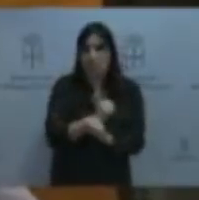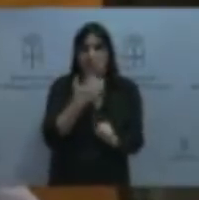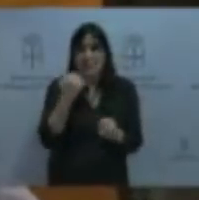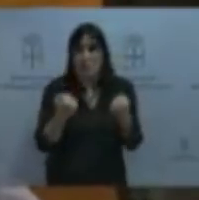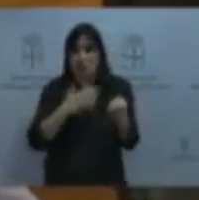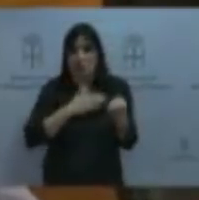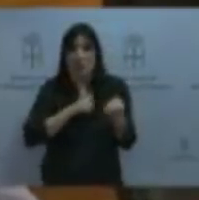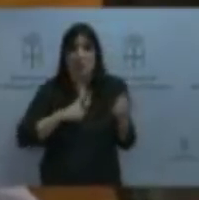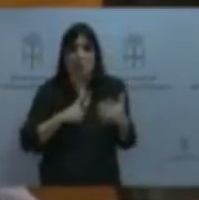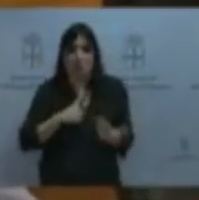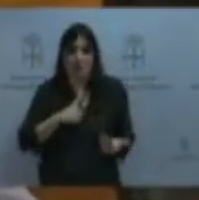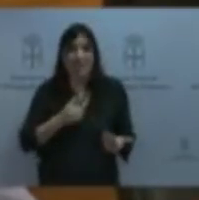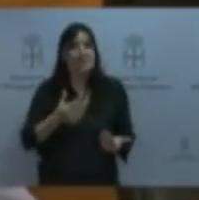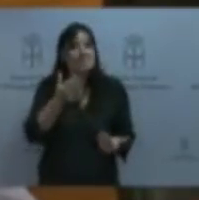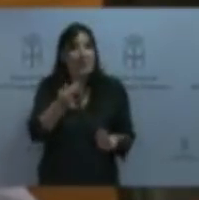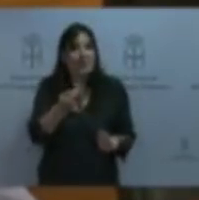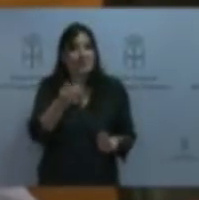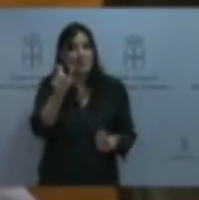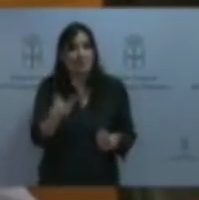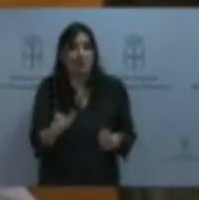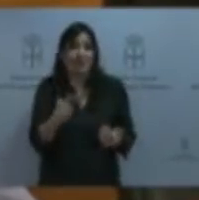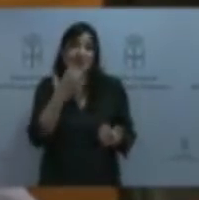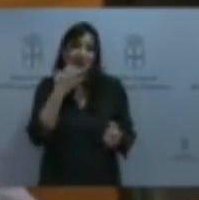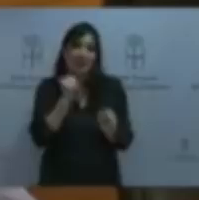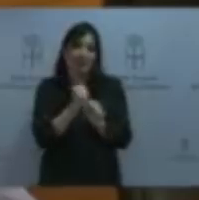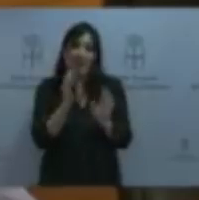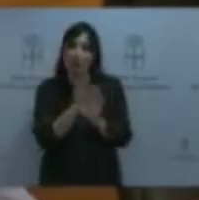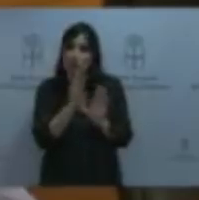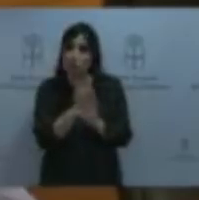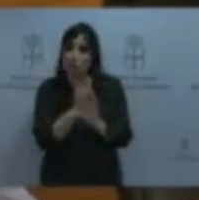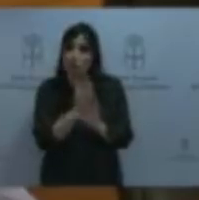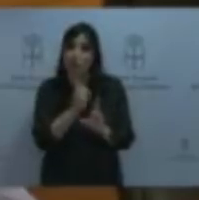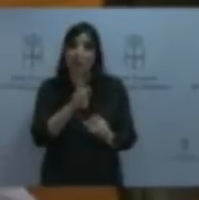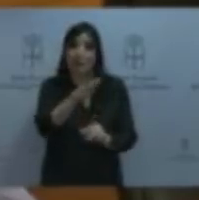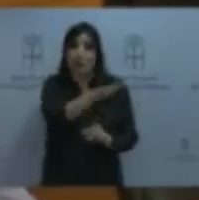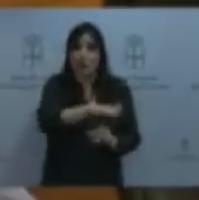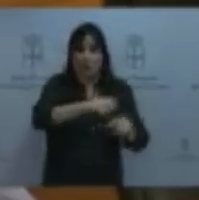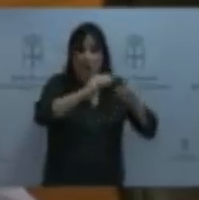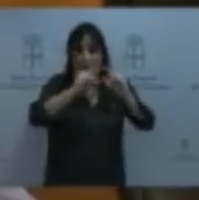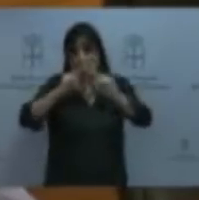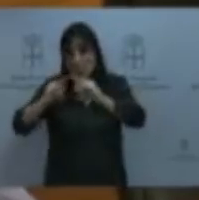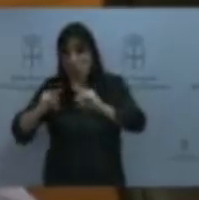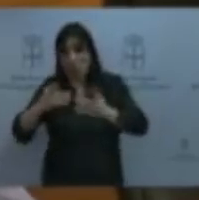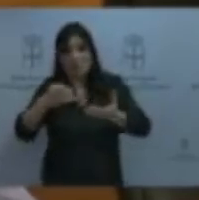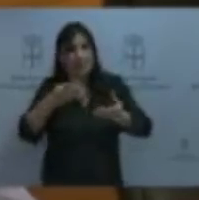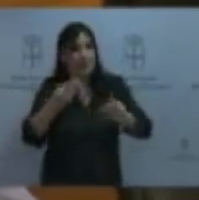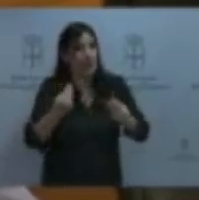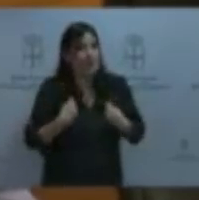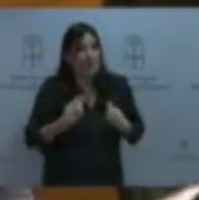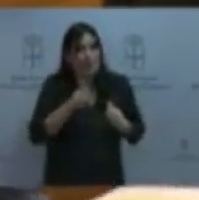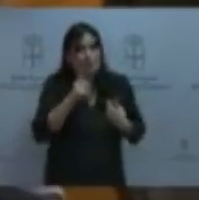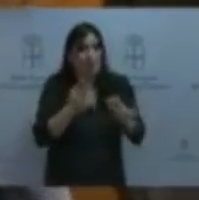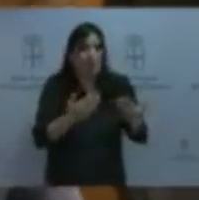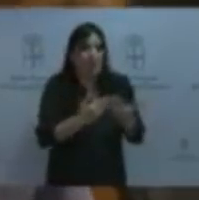trabajo a turnos en una zona que solo tiene vida a determinadas horas no es lo más recomendable. Las mujeres sabemos bien por dónde no queremos